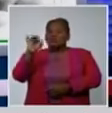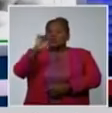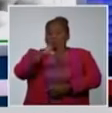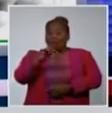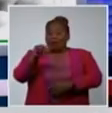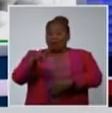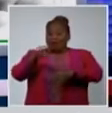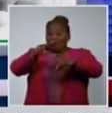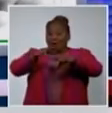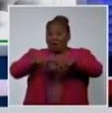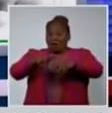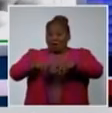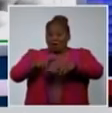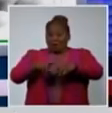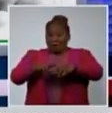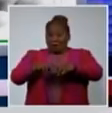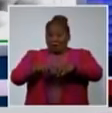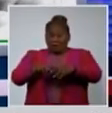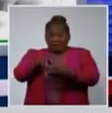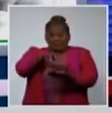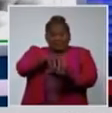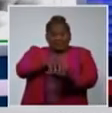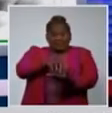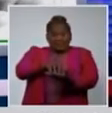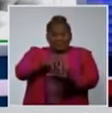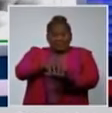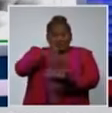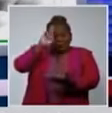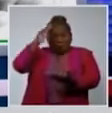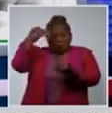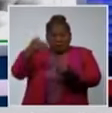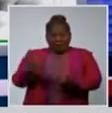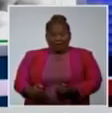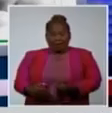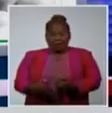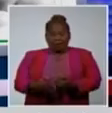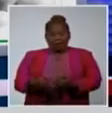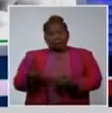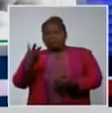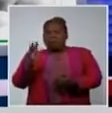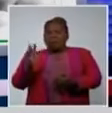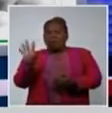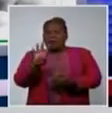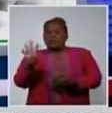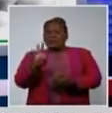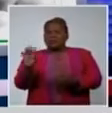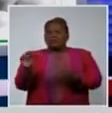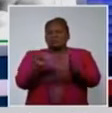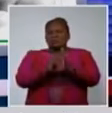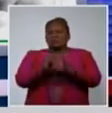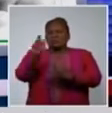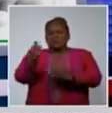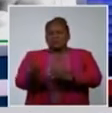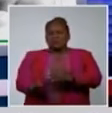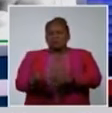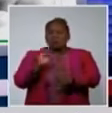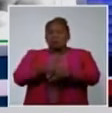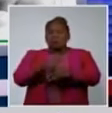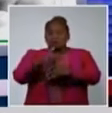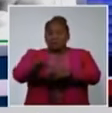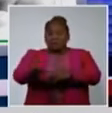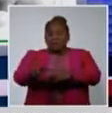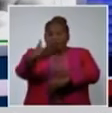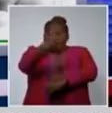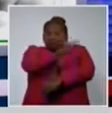convierte en sitio público así lo ha definido 144 mil personas comenzarán a vacunarse con su grama 02 en